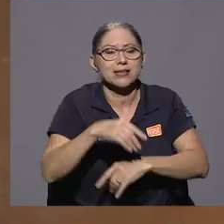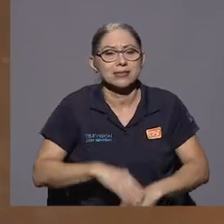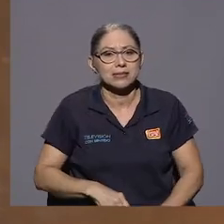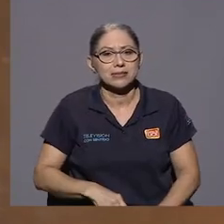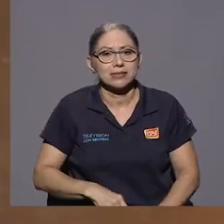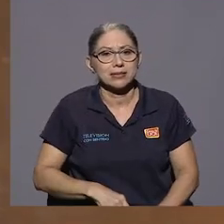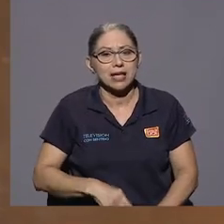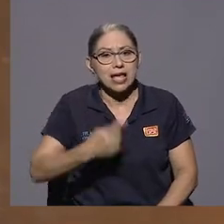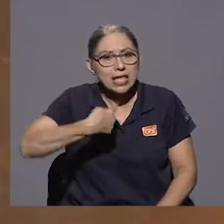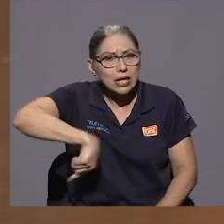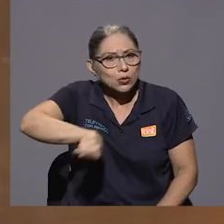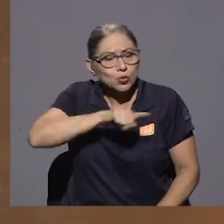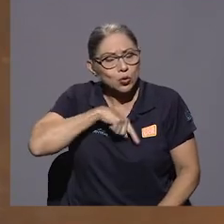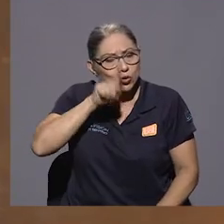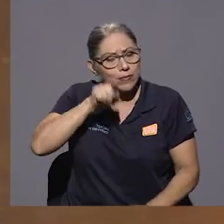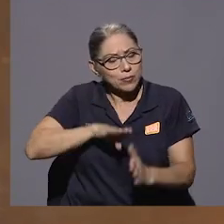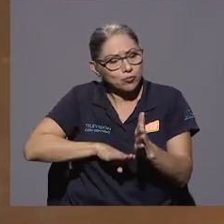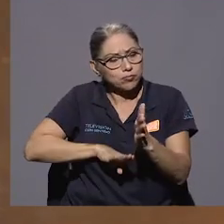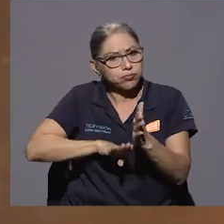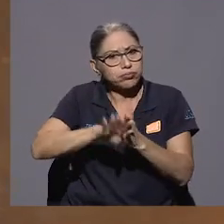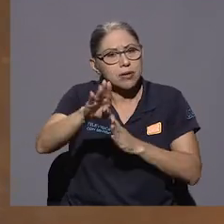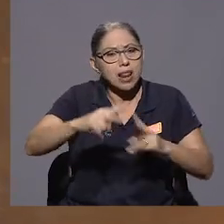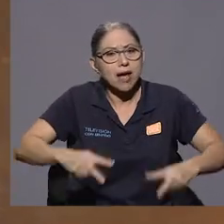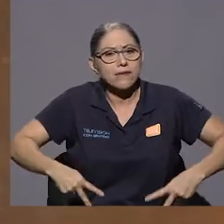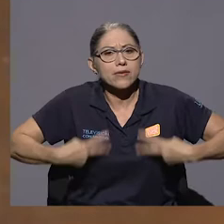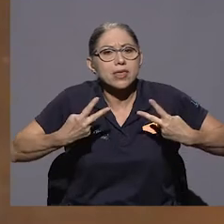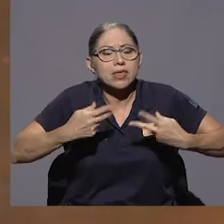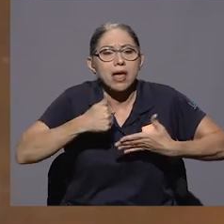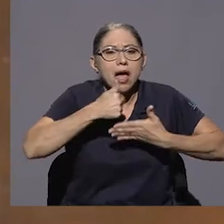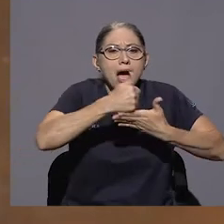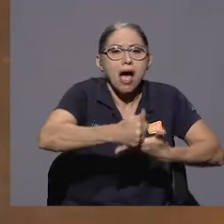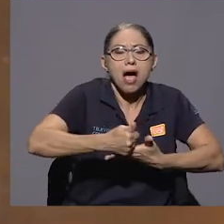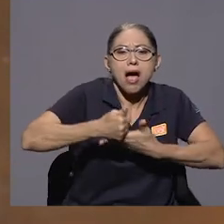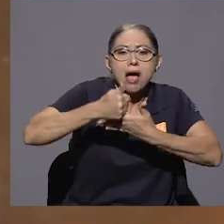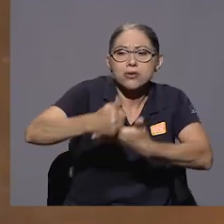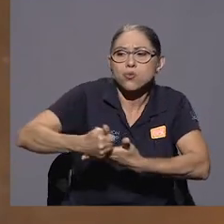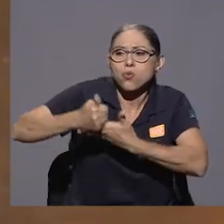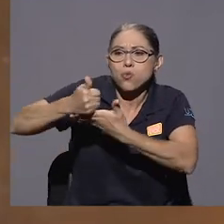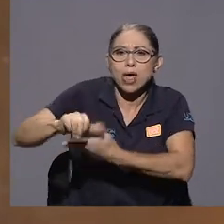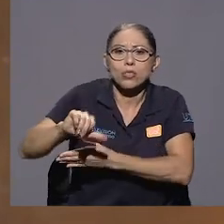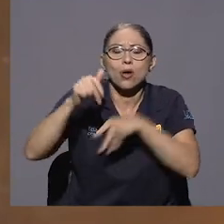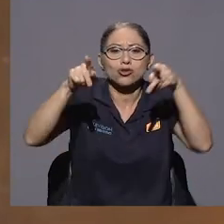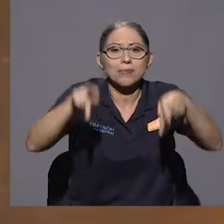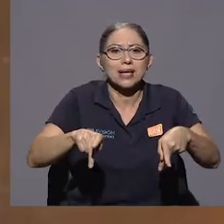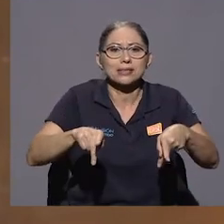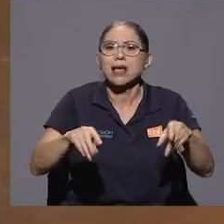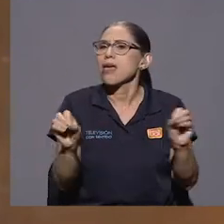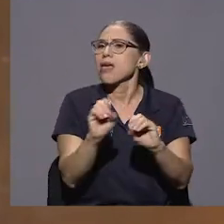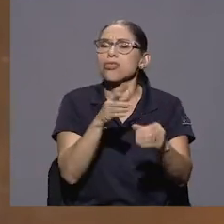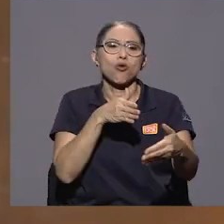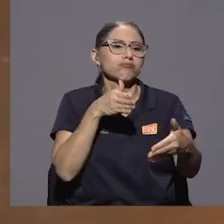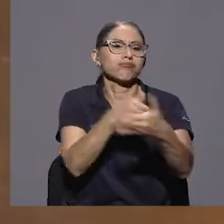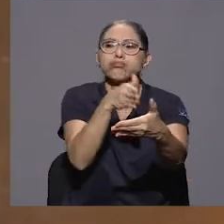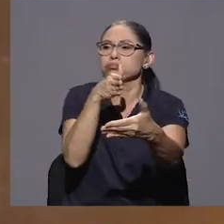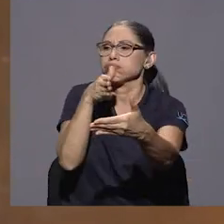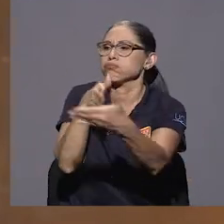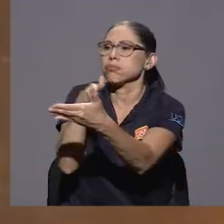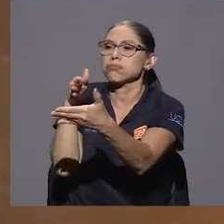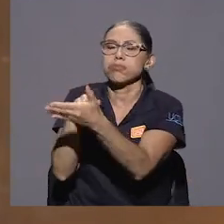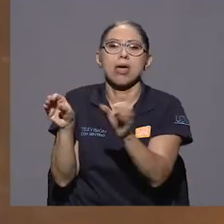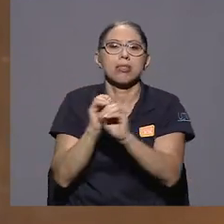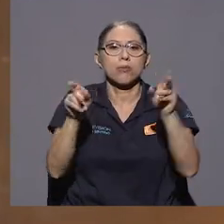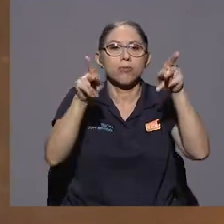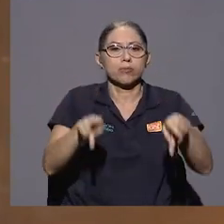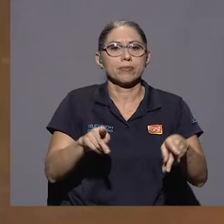En caminar por la vida, ayudando a los demás y sin joder a nadie en